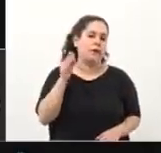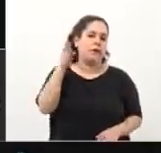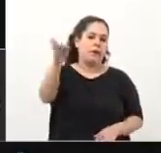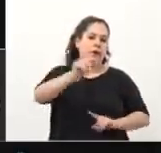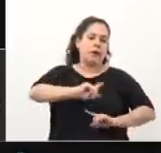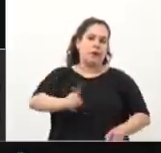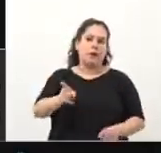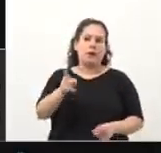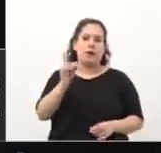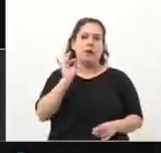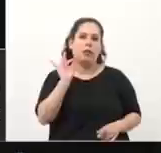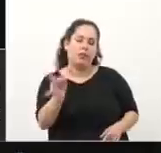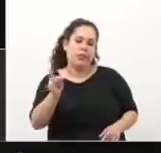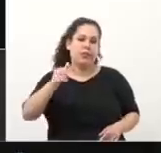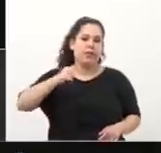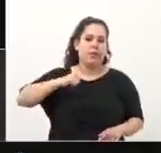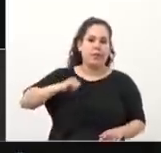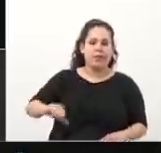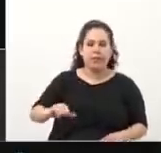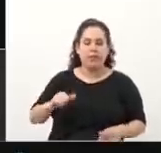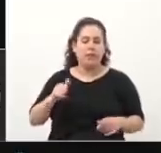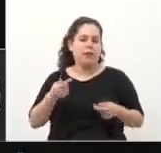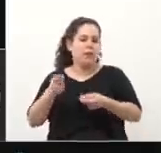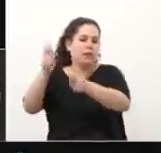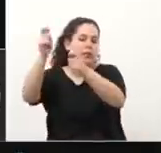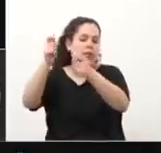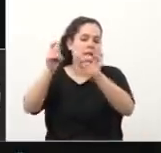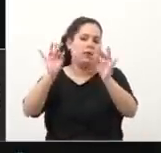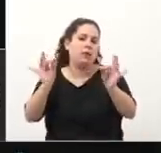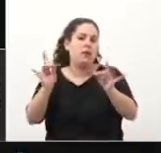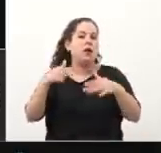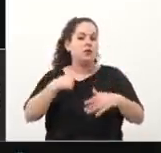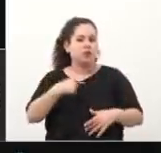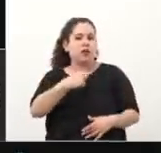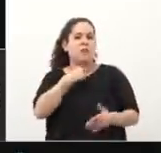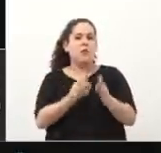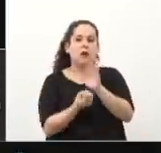denuncia. Nosotros vamos a crear un sistema para que la gente pueda seguir la denuncia a través de su celular.